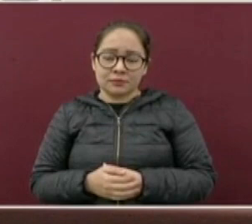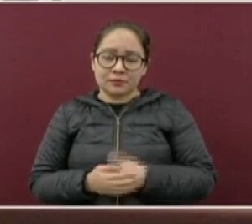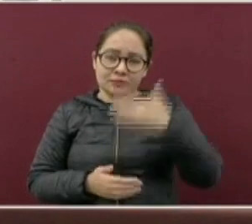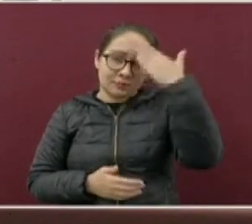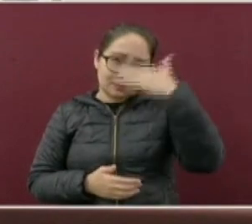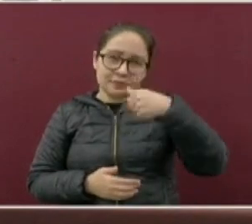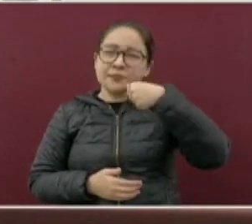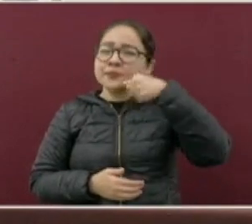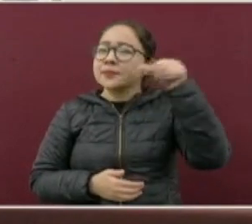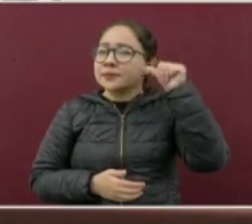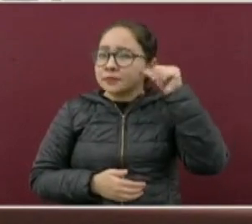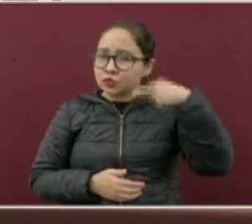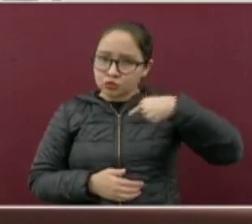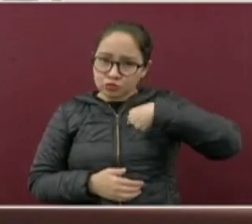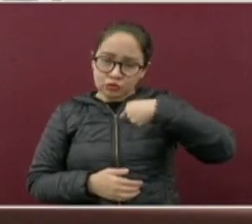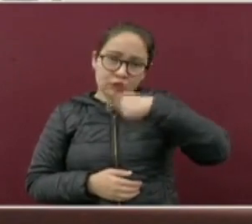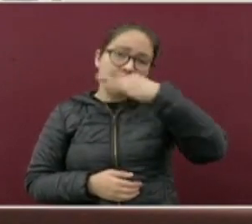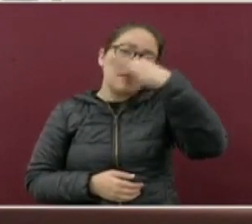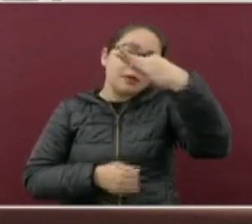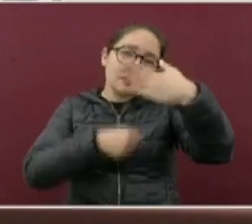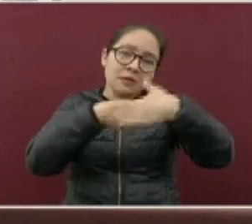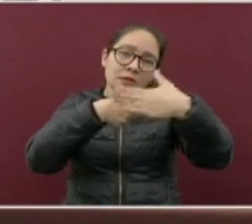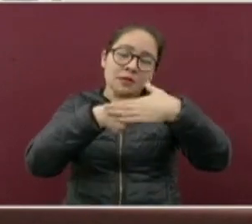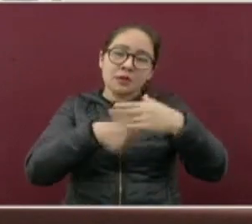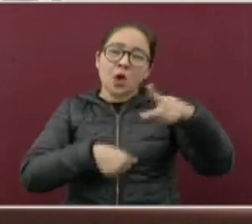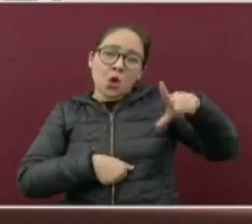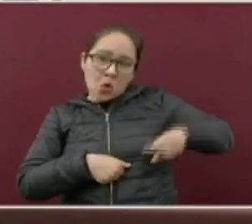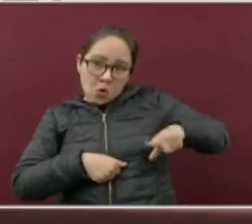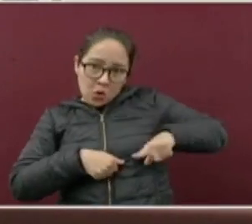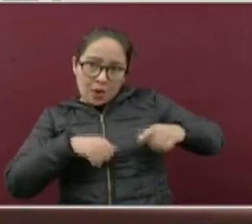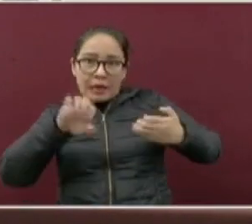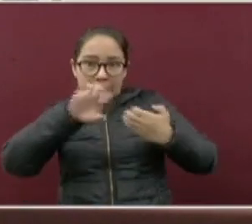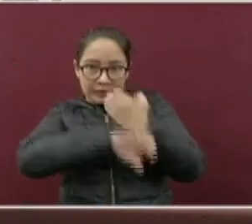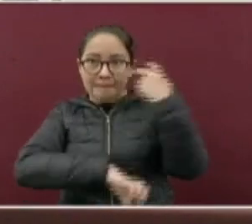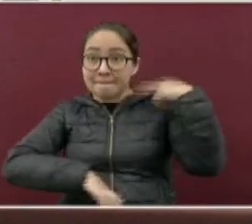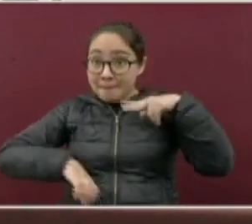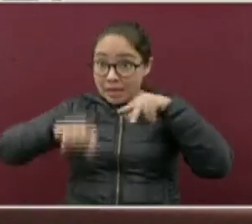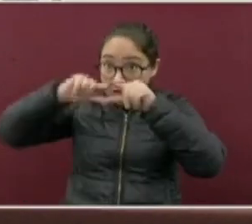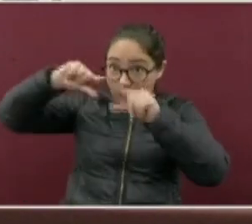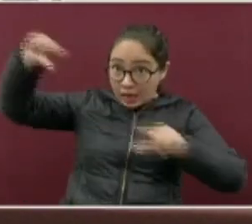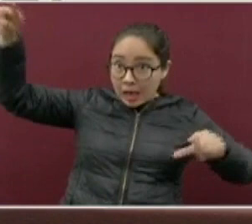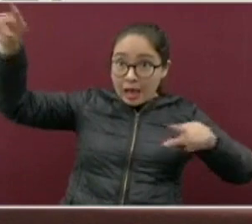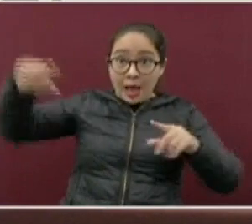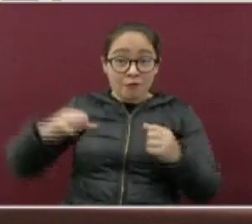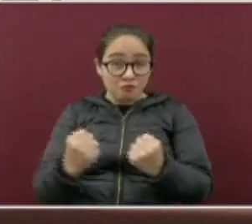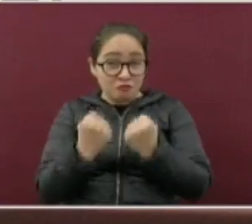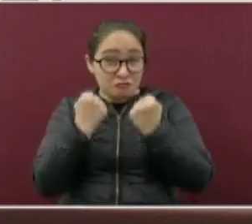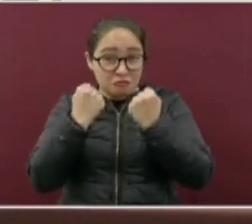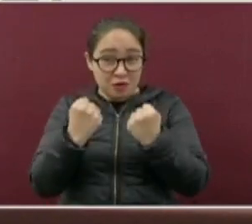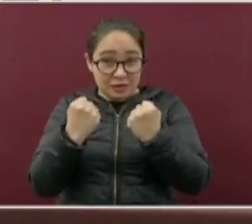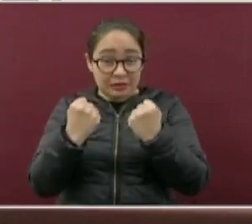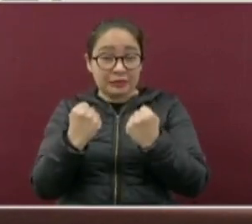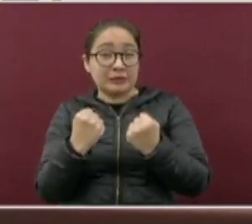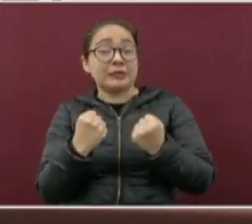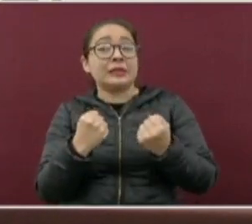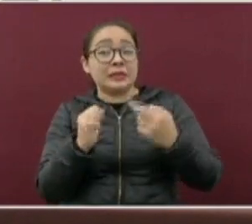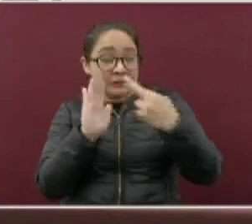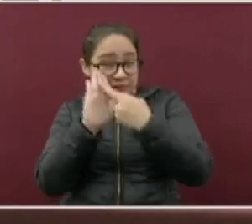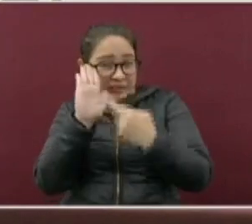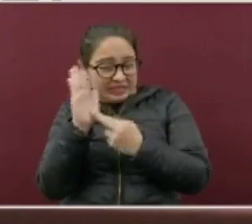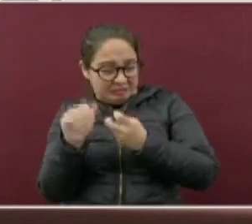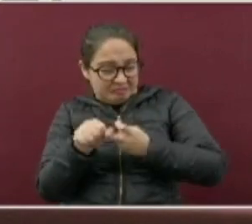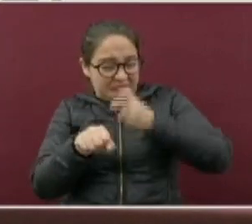ayer, el gobierno del estado reforzará las medidas preventivas para evitar contagio de